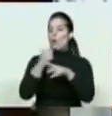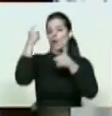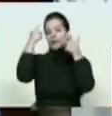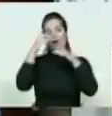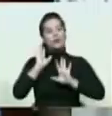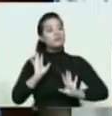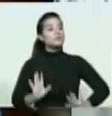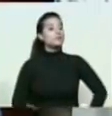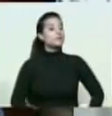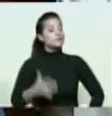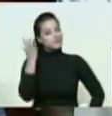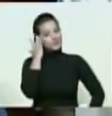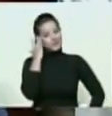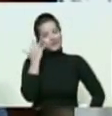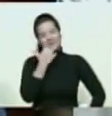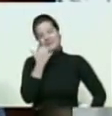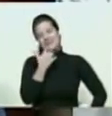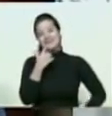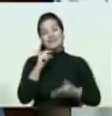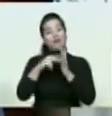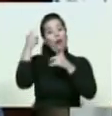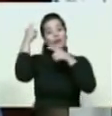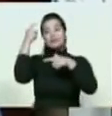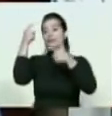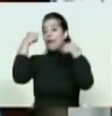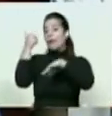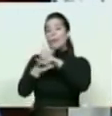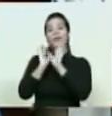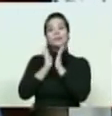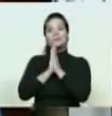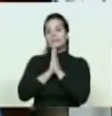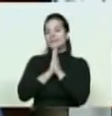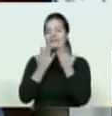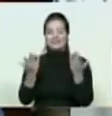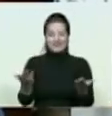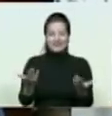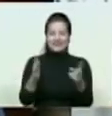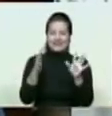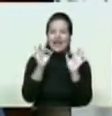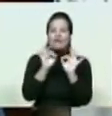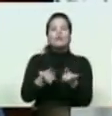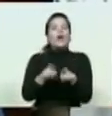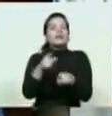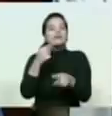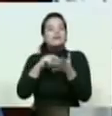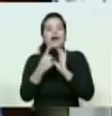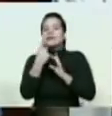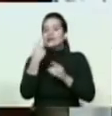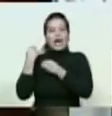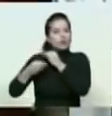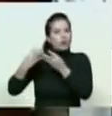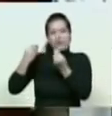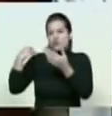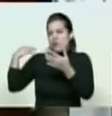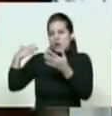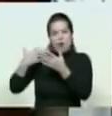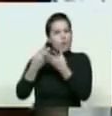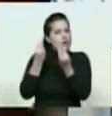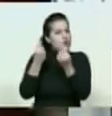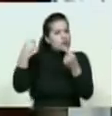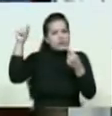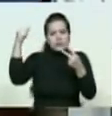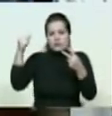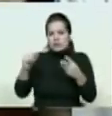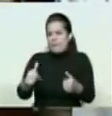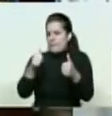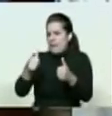Montoya. Pues se ha hecho infinitamente. Hace falta mucho. El recorrido es